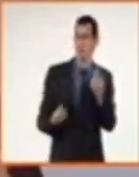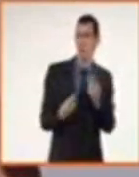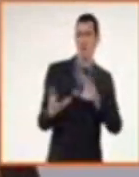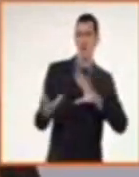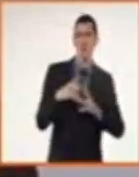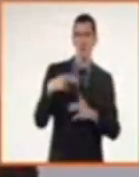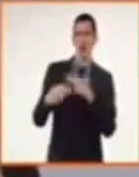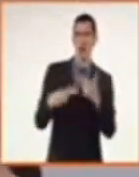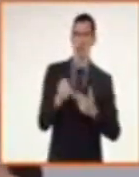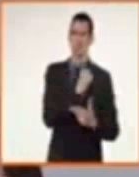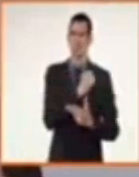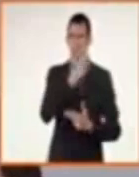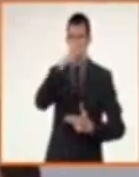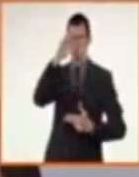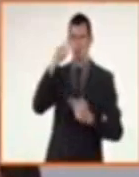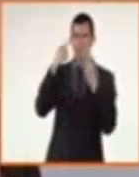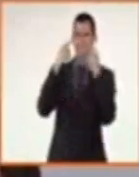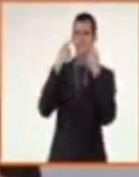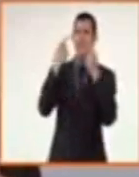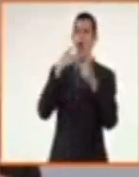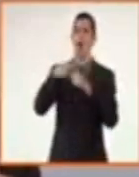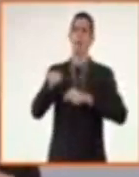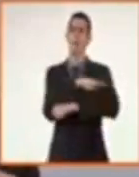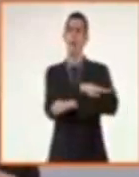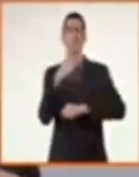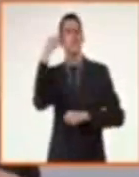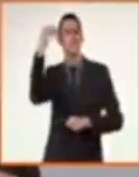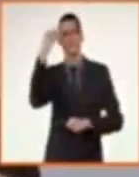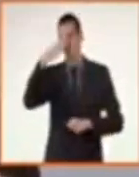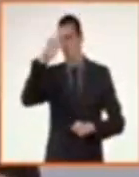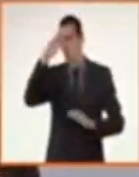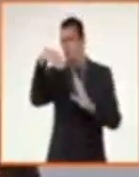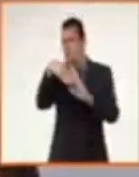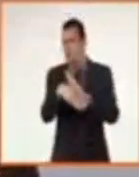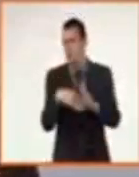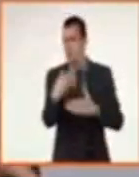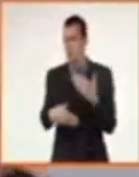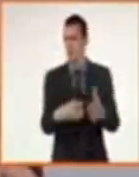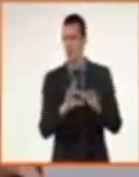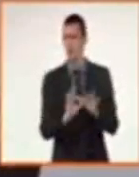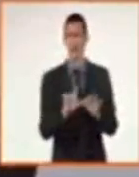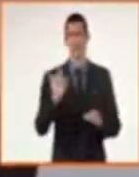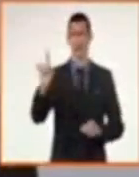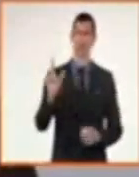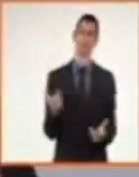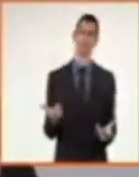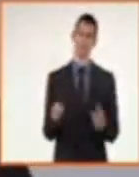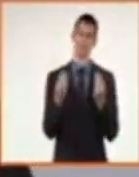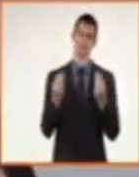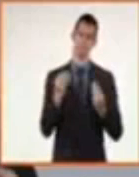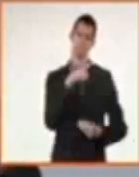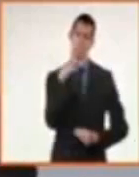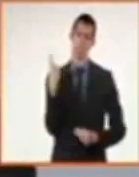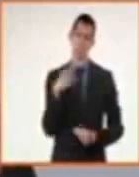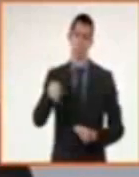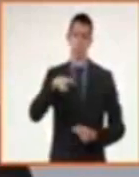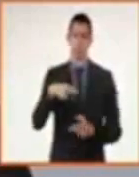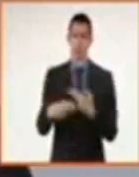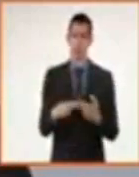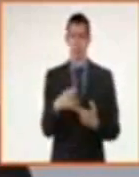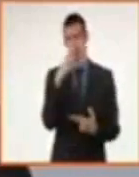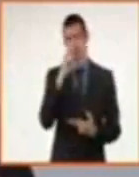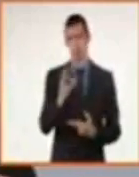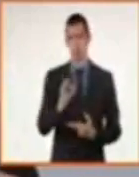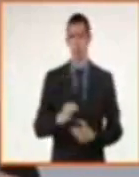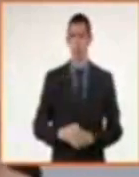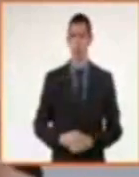votación es un apoyo mayoritario al gobierno que encabeza el compañero Díaz-Canel. Entonces yo creo que esa es una de las lecturas